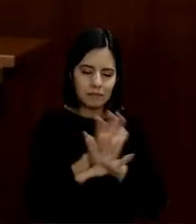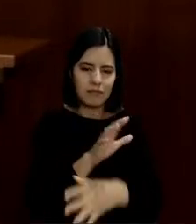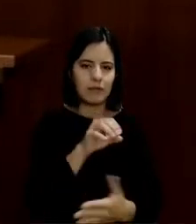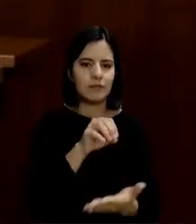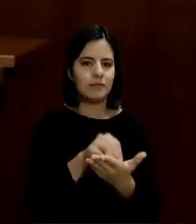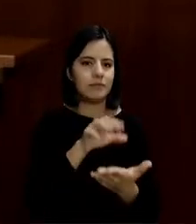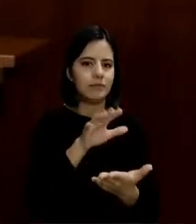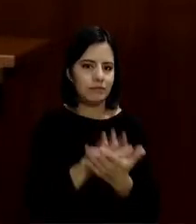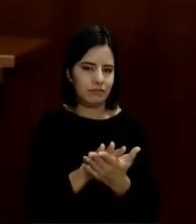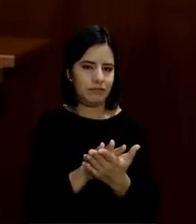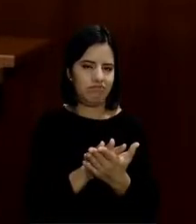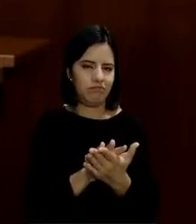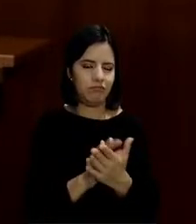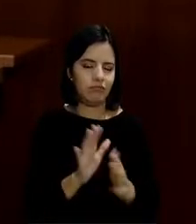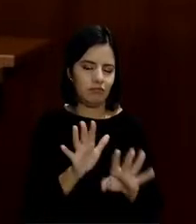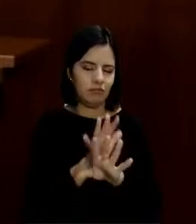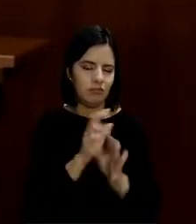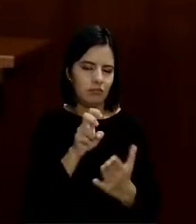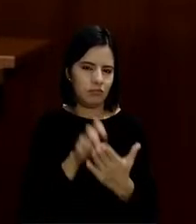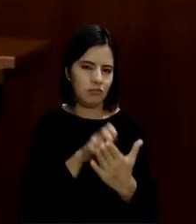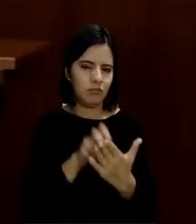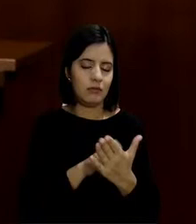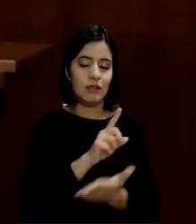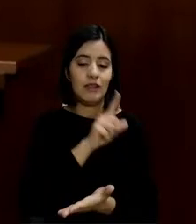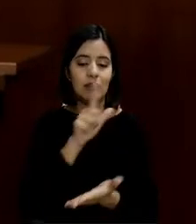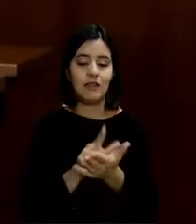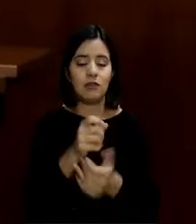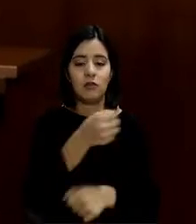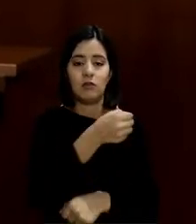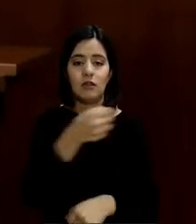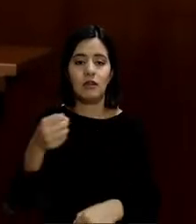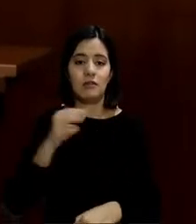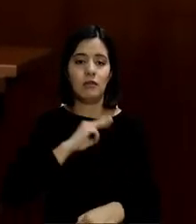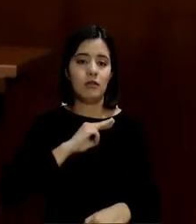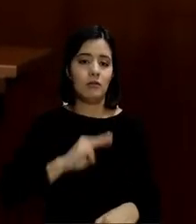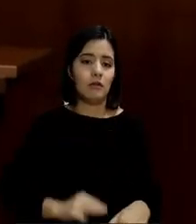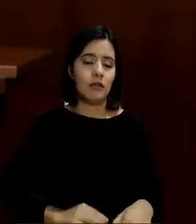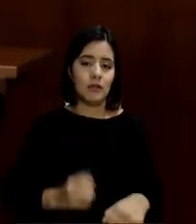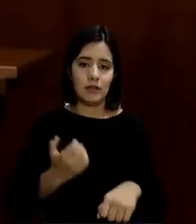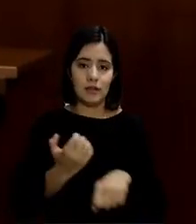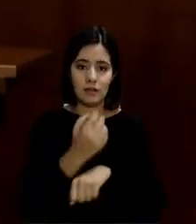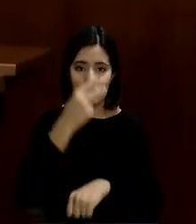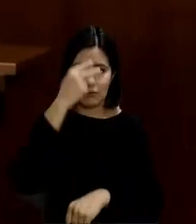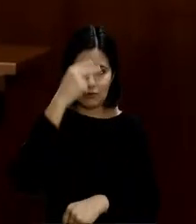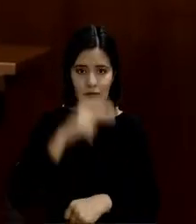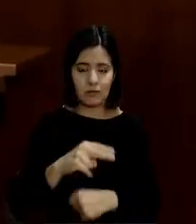Soberano de México, a la Ley Orgánica Municipal del Estado de México y